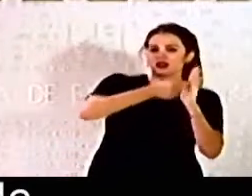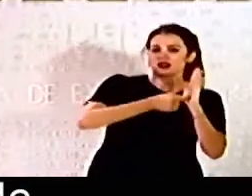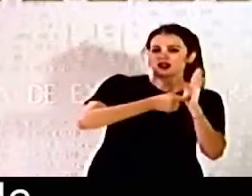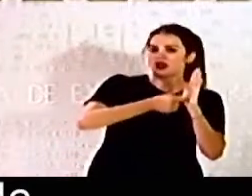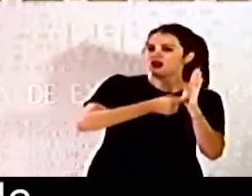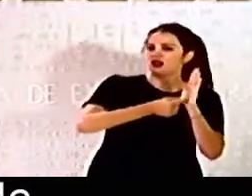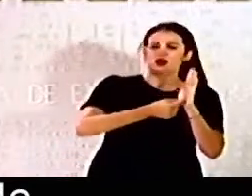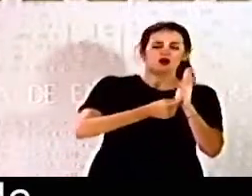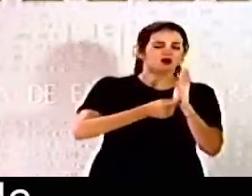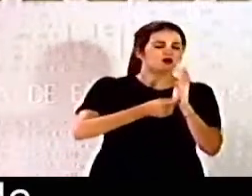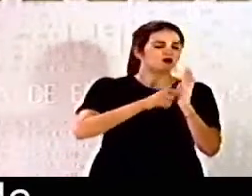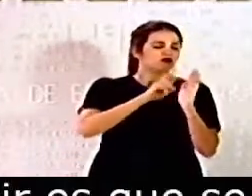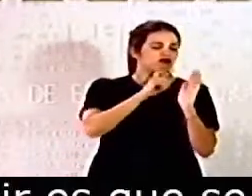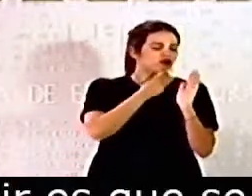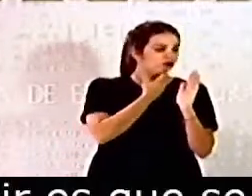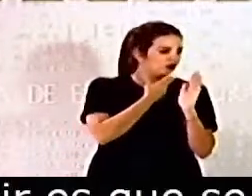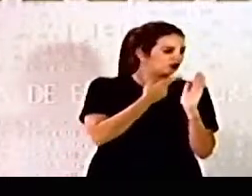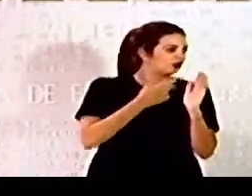doloroso.